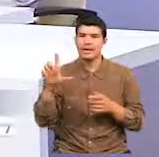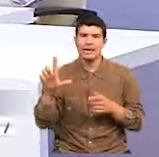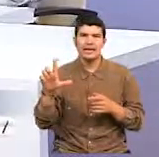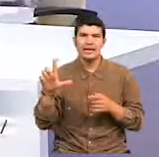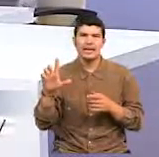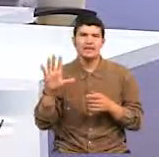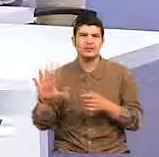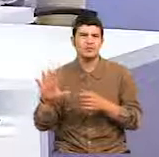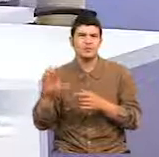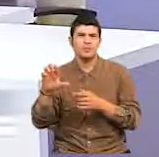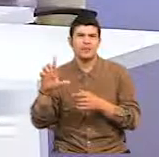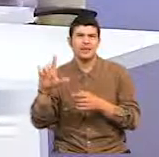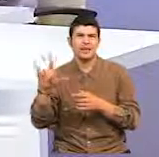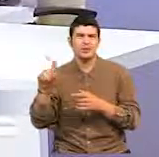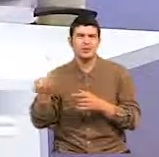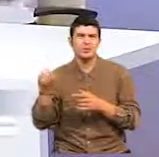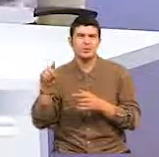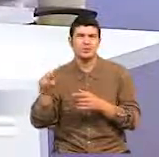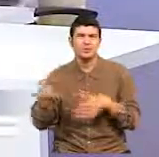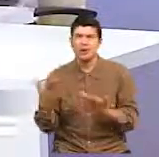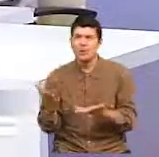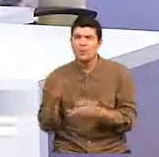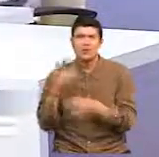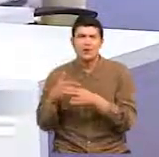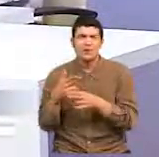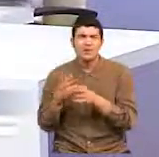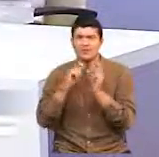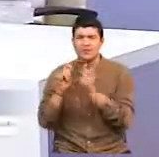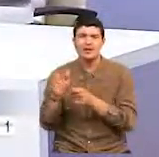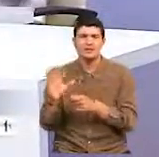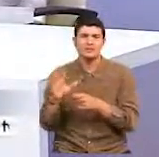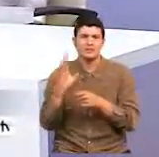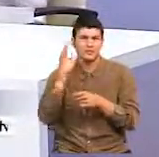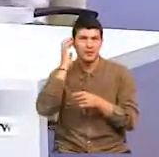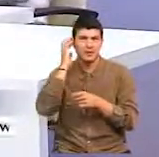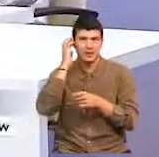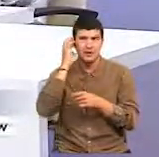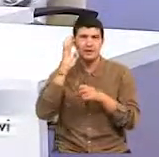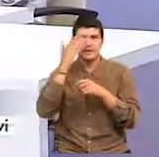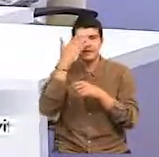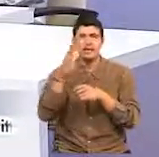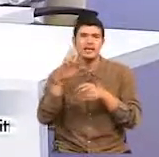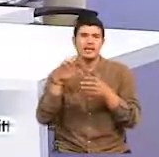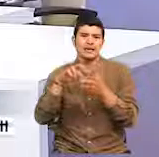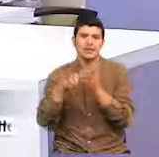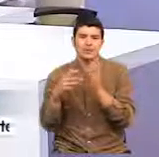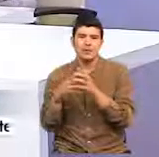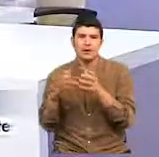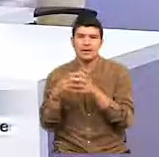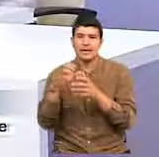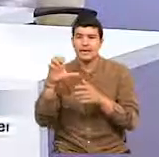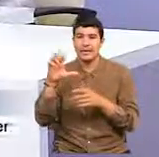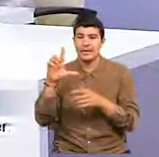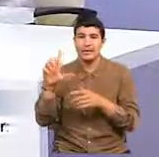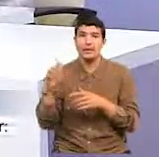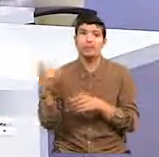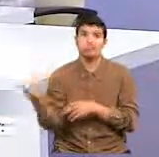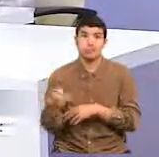los pelusos? ¿Cómo son? ¿Cómo podemos hablar nosotros los medios frente a lo que es el EPL o no es el EPL? Claro que el EPL